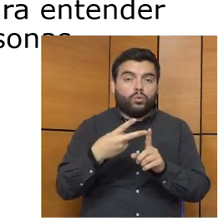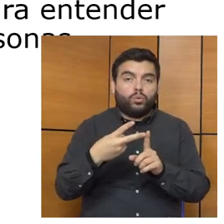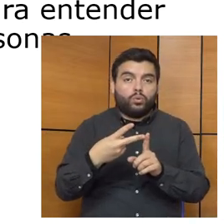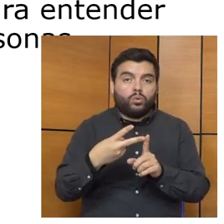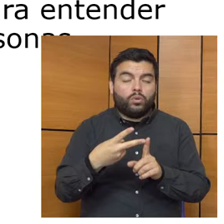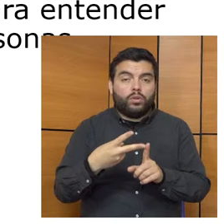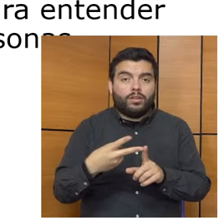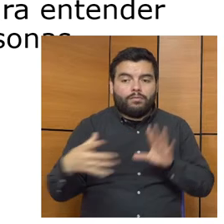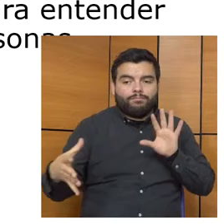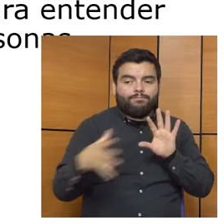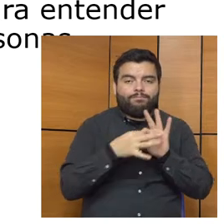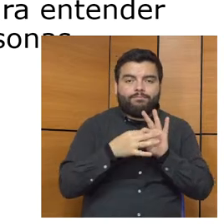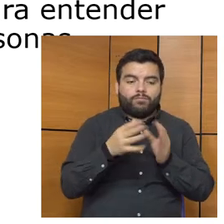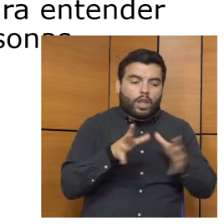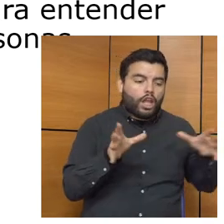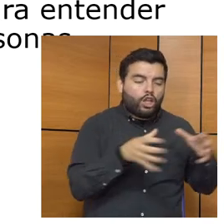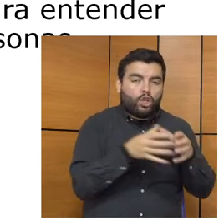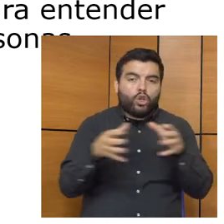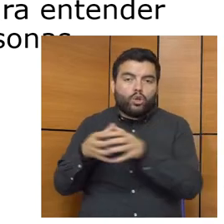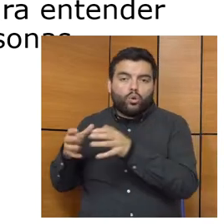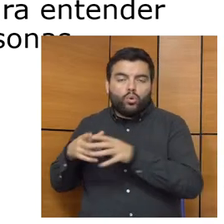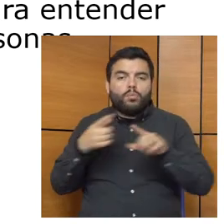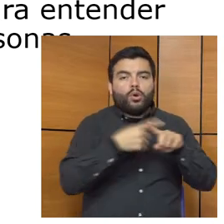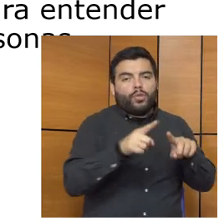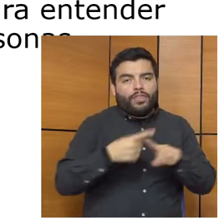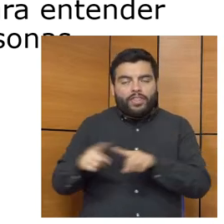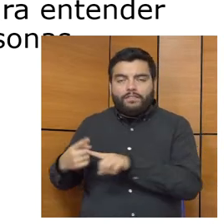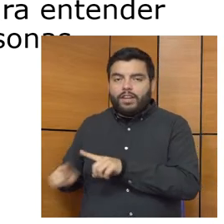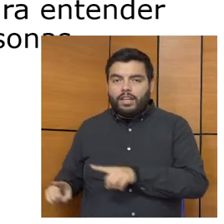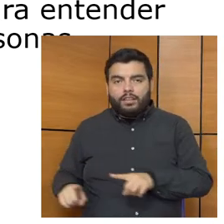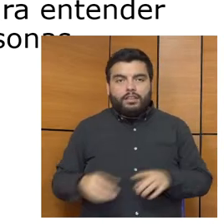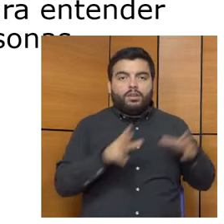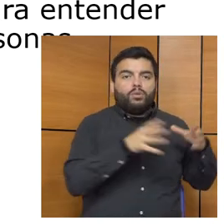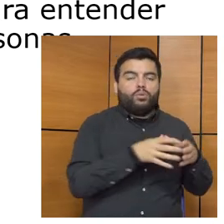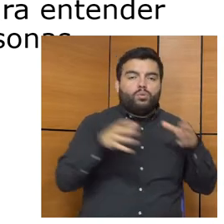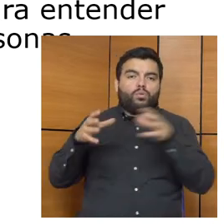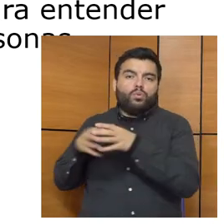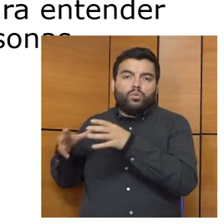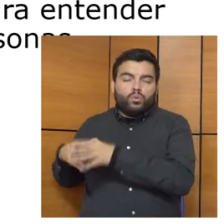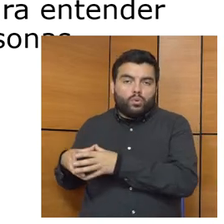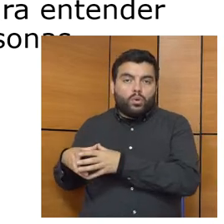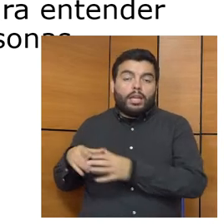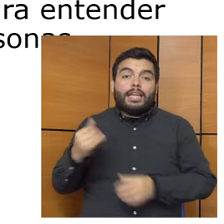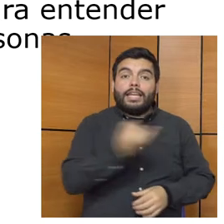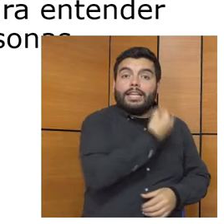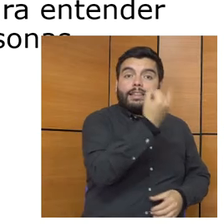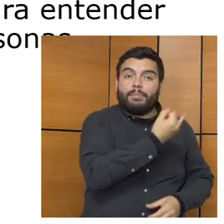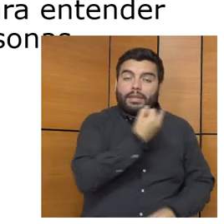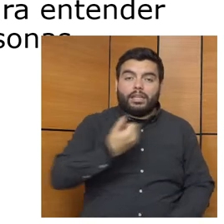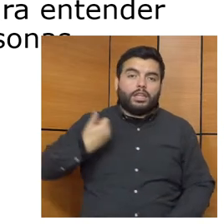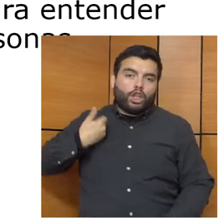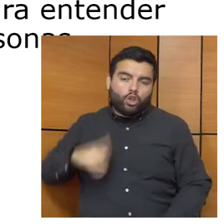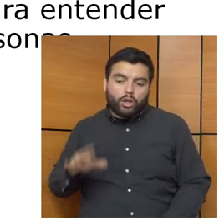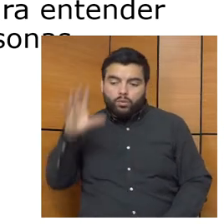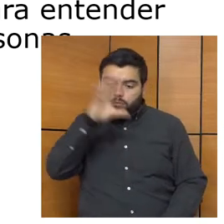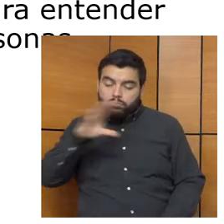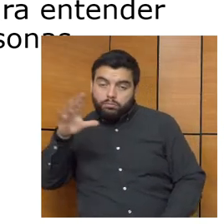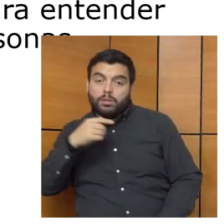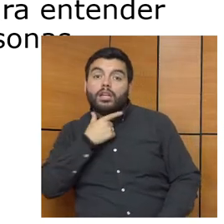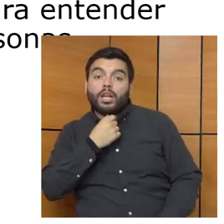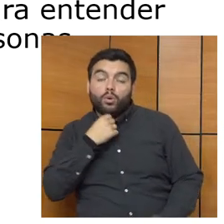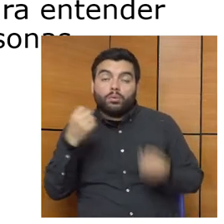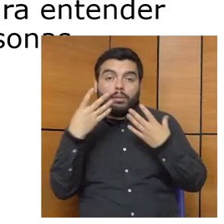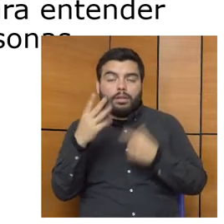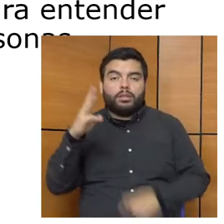heterogeneidad. Claramente hay grupos distintos, tres perfiles distintos. Independiente, tecnológicamente apático y exploradores tecnológicos.